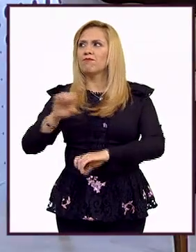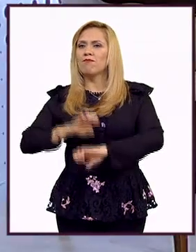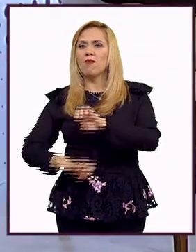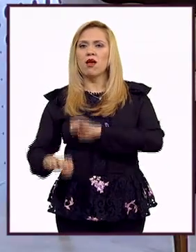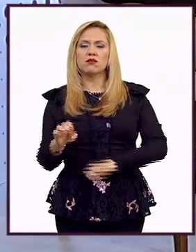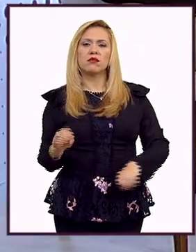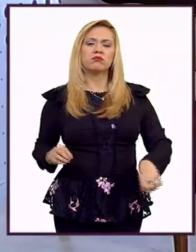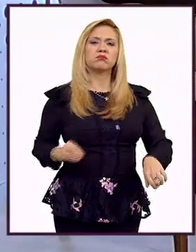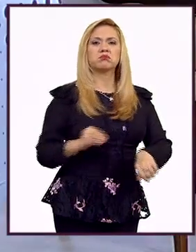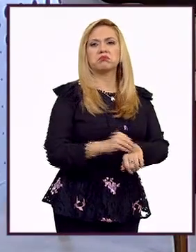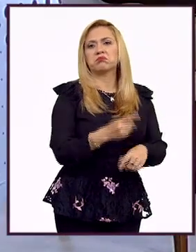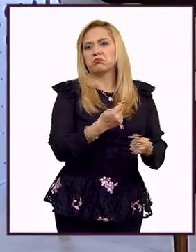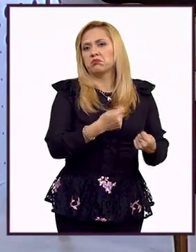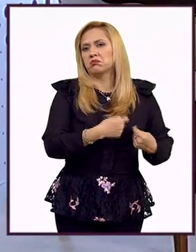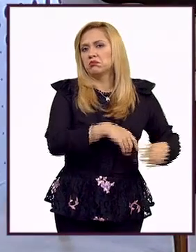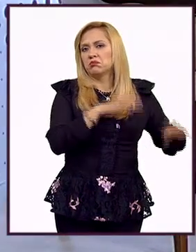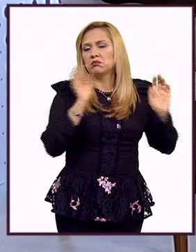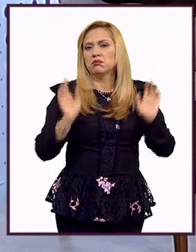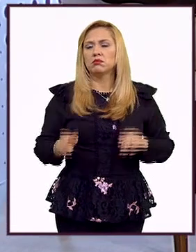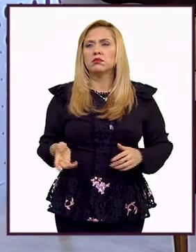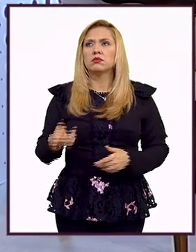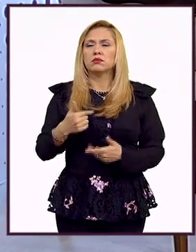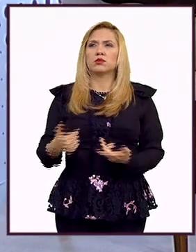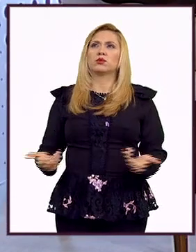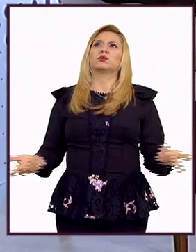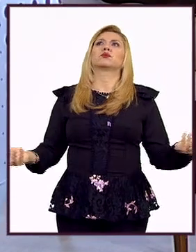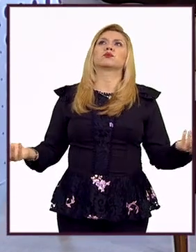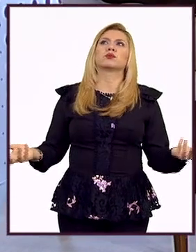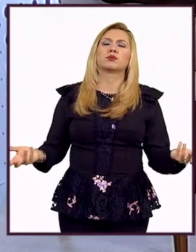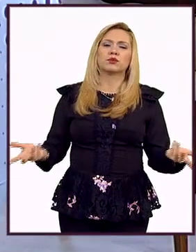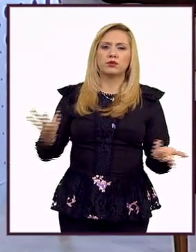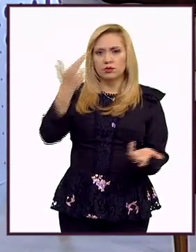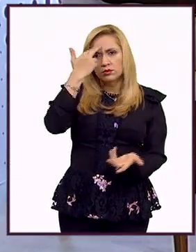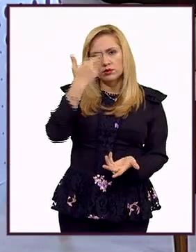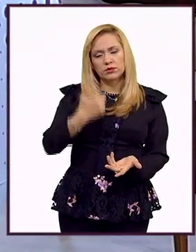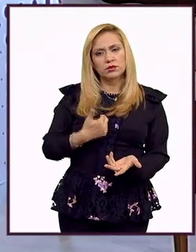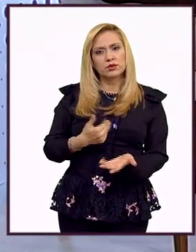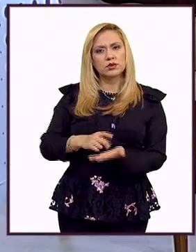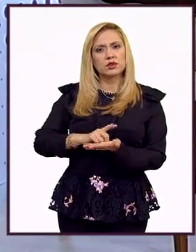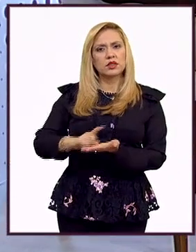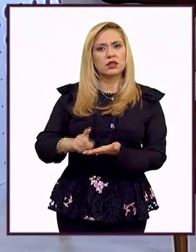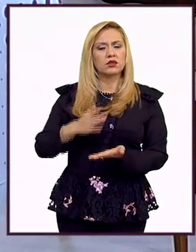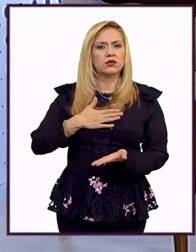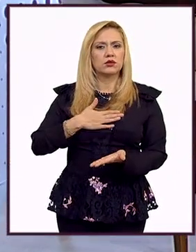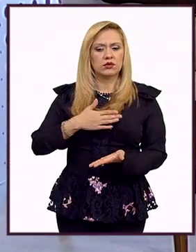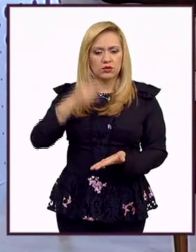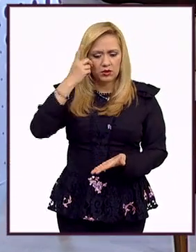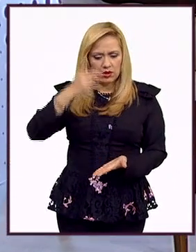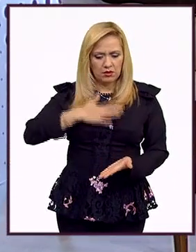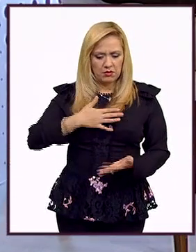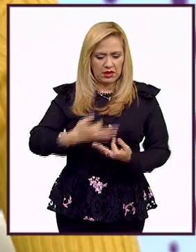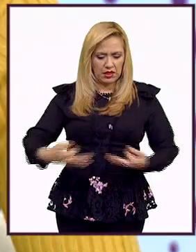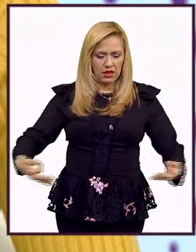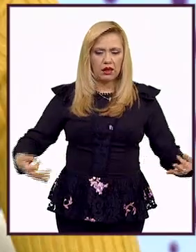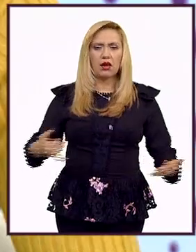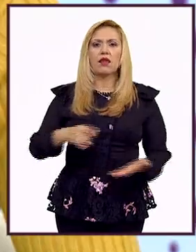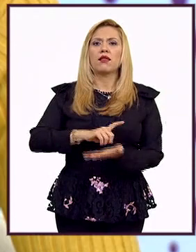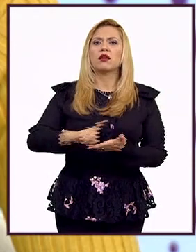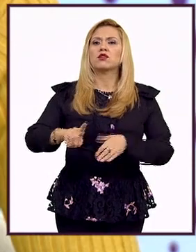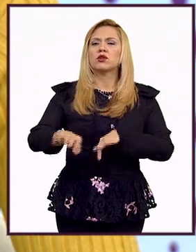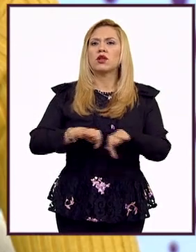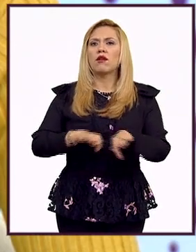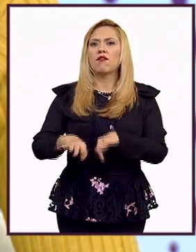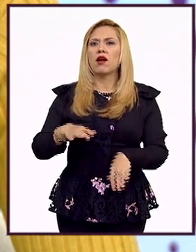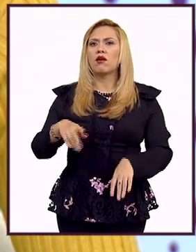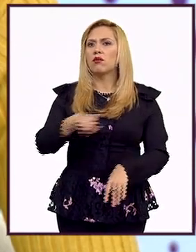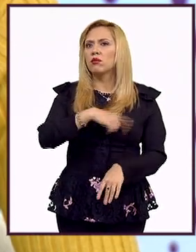corporaciones nacionales y transnacionales que afectan directamente los derechos no solamente de propiedad de la tierra, sino incluso también los derechos laborales de